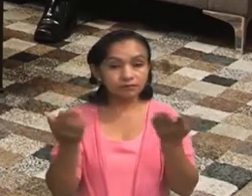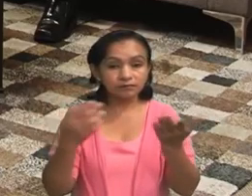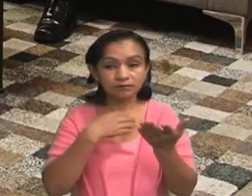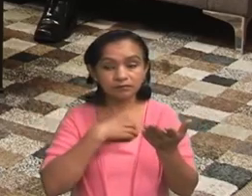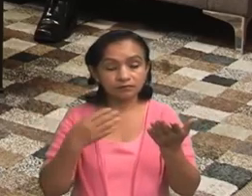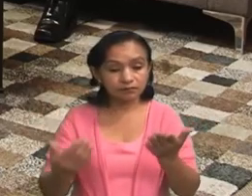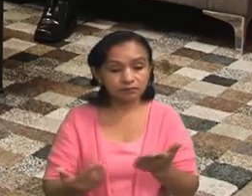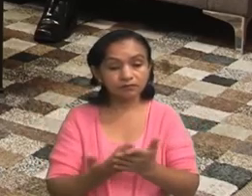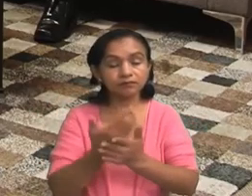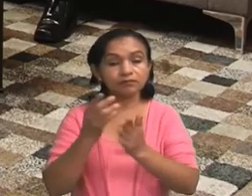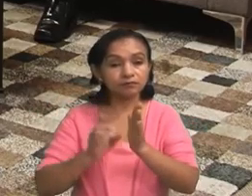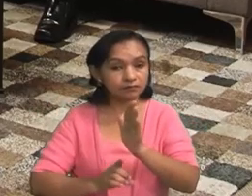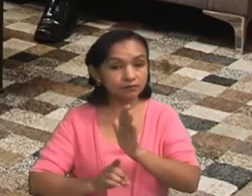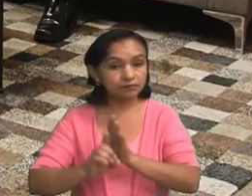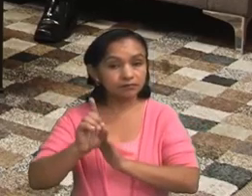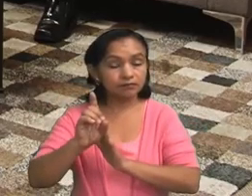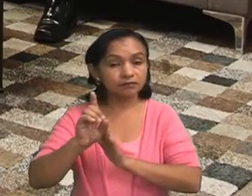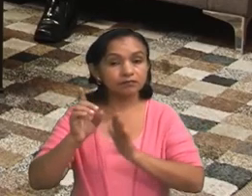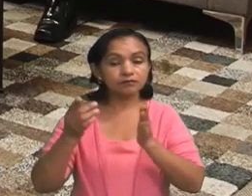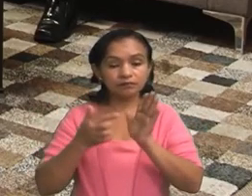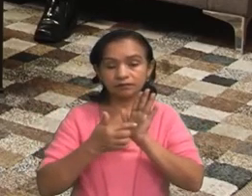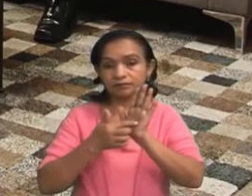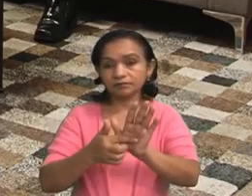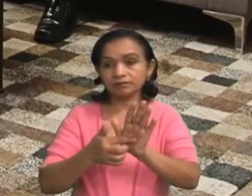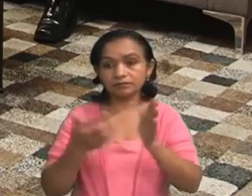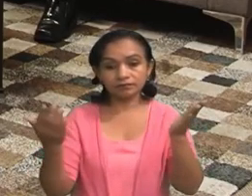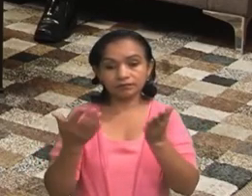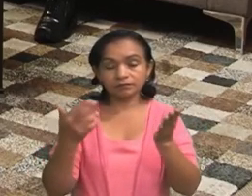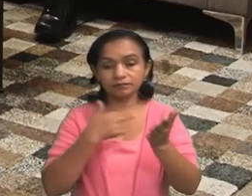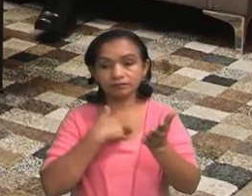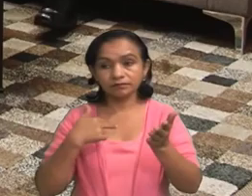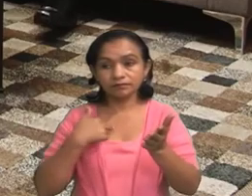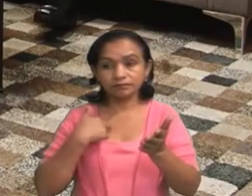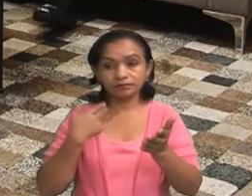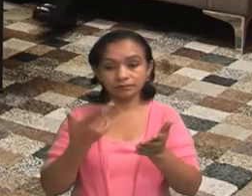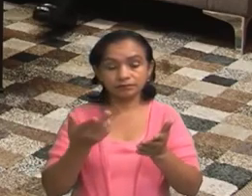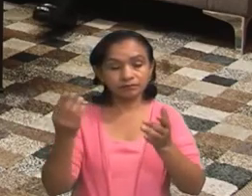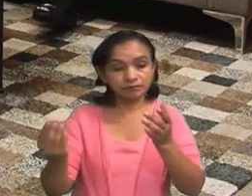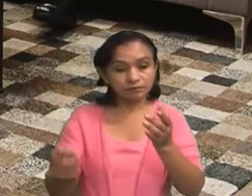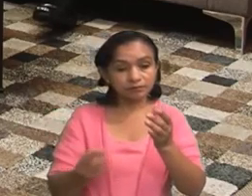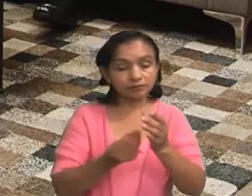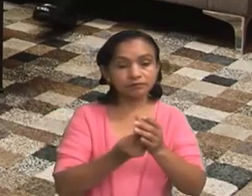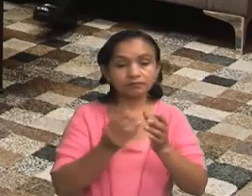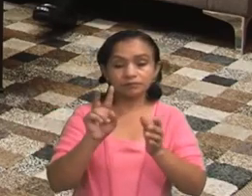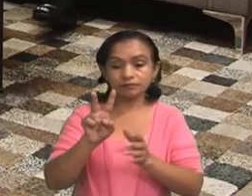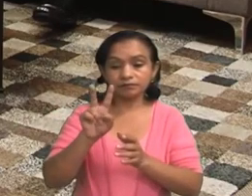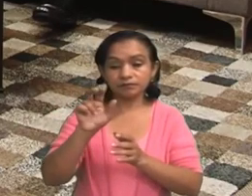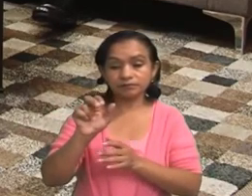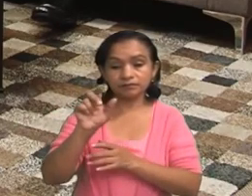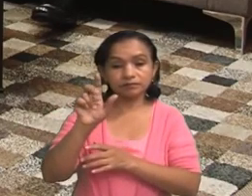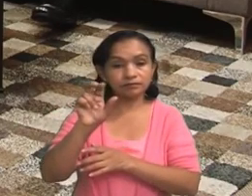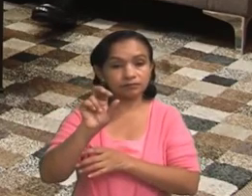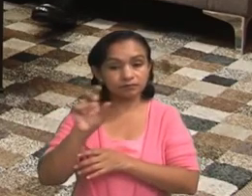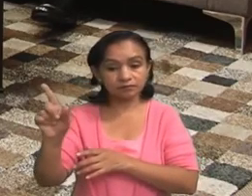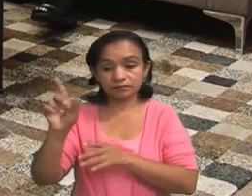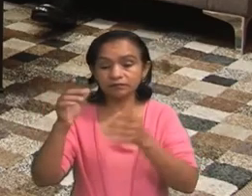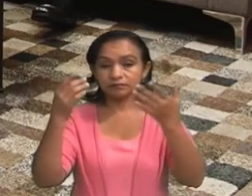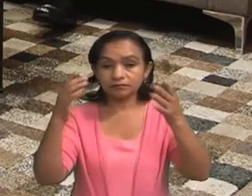nuevo emprendimiento, por ejemplo, cómo le ha ido en la incorporación de valor, digamos, a su